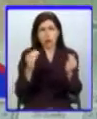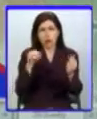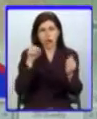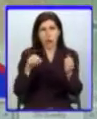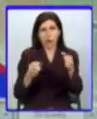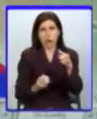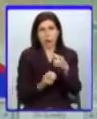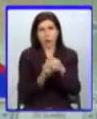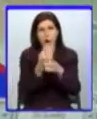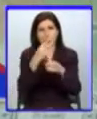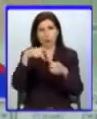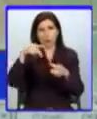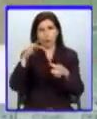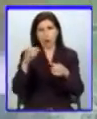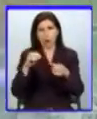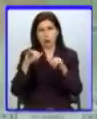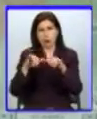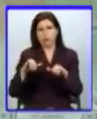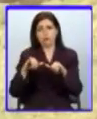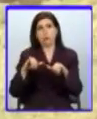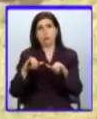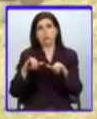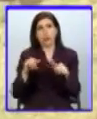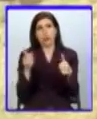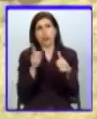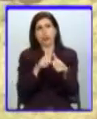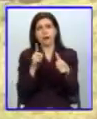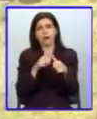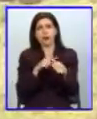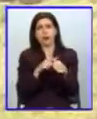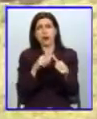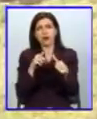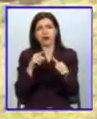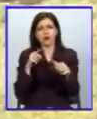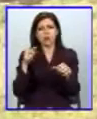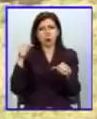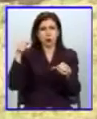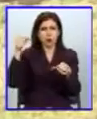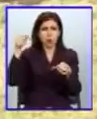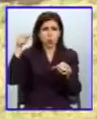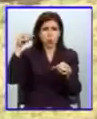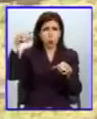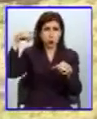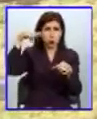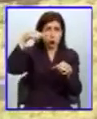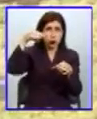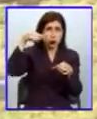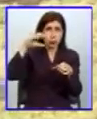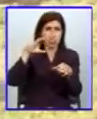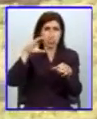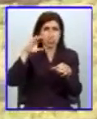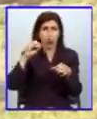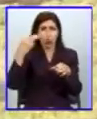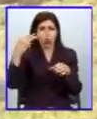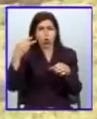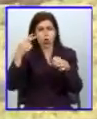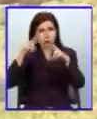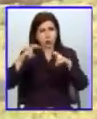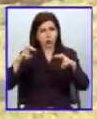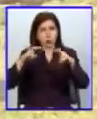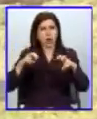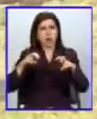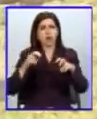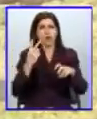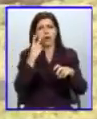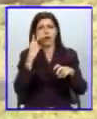volcán turrialba y el principal sensor que tiene es un sensor de dióxido de azufre so2 para medir la